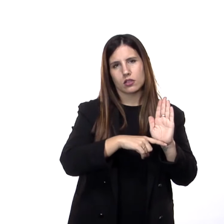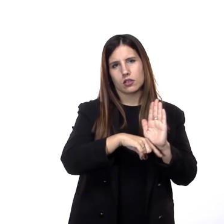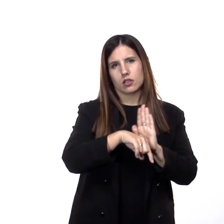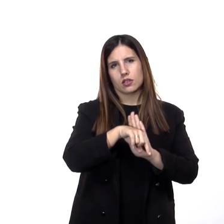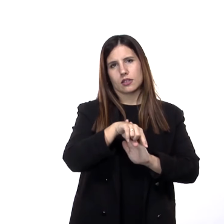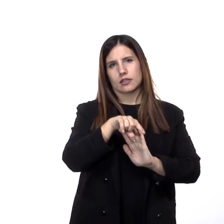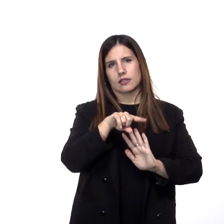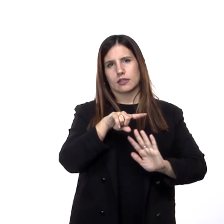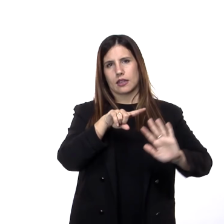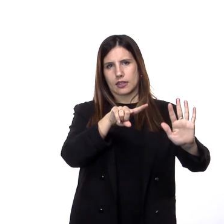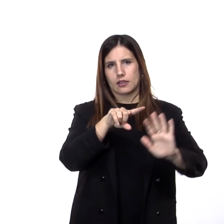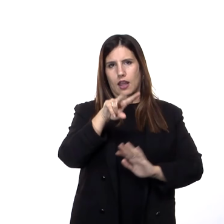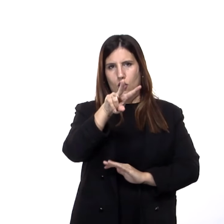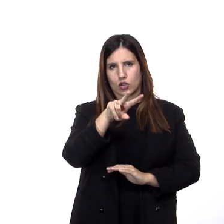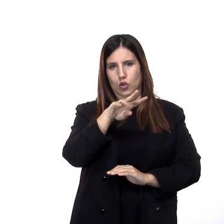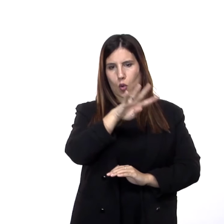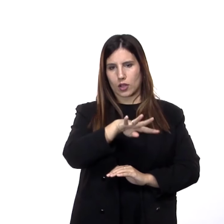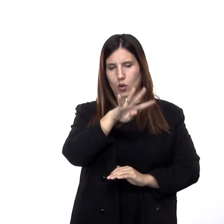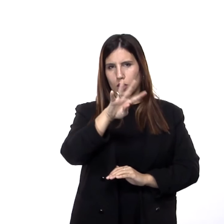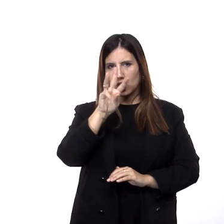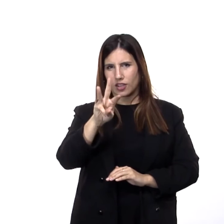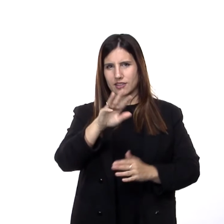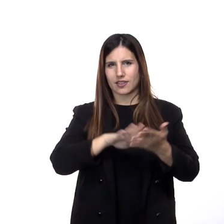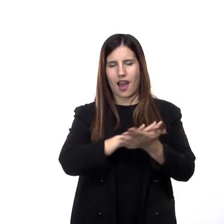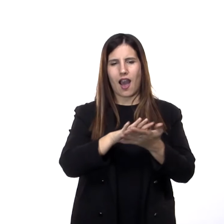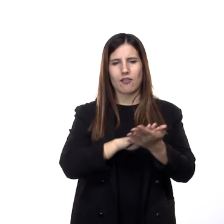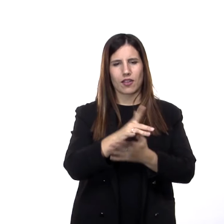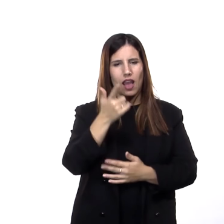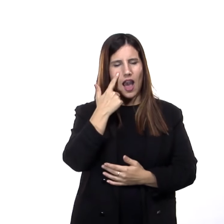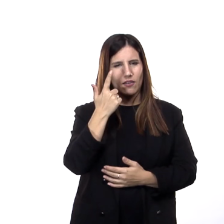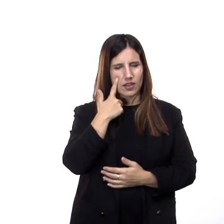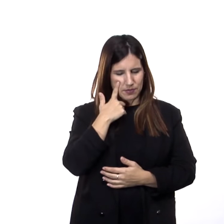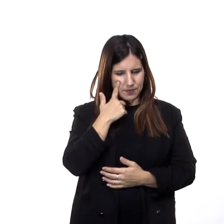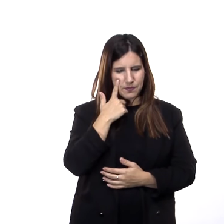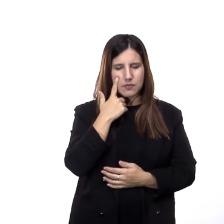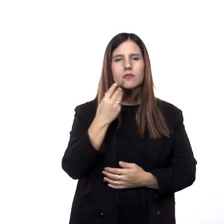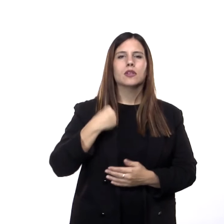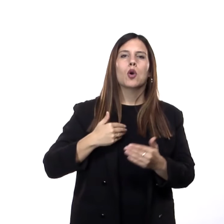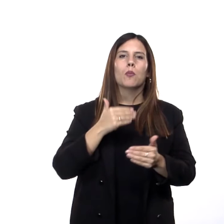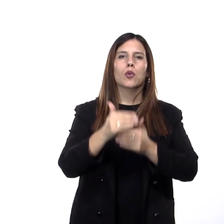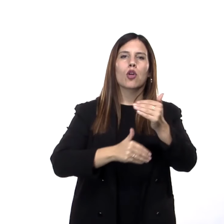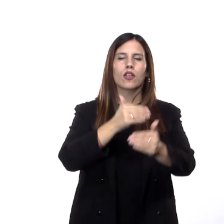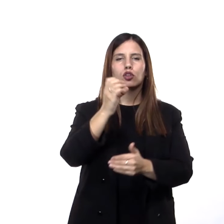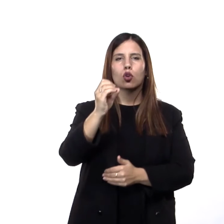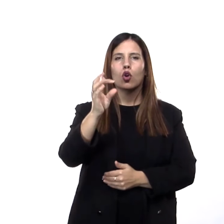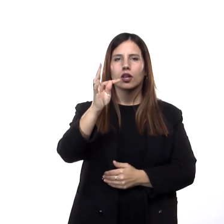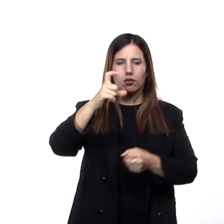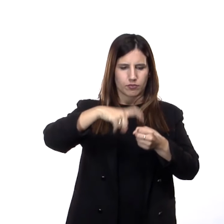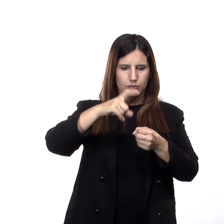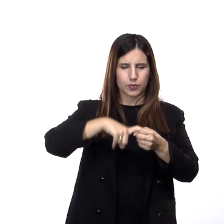443 lo que habla es de que quiénes son los actores que intervienen en el proceso pues son